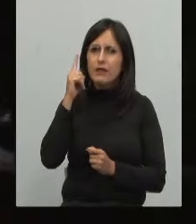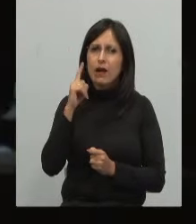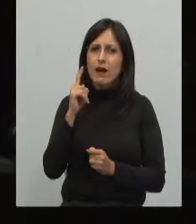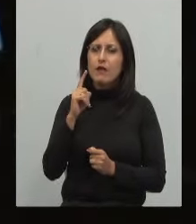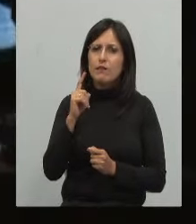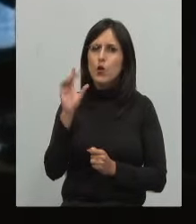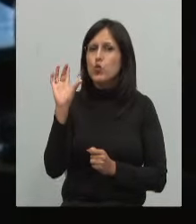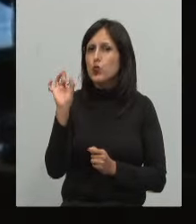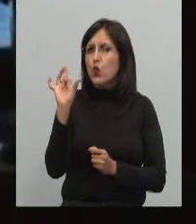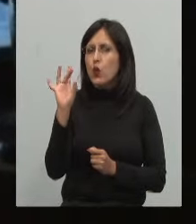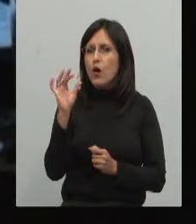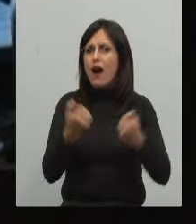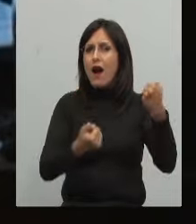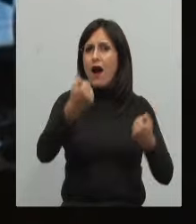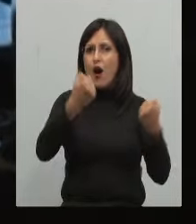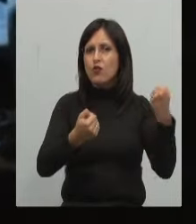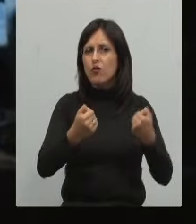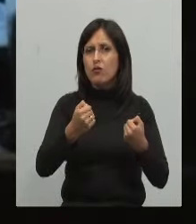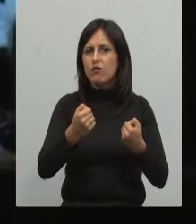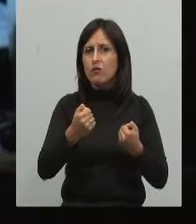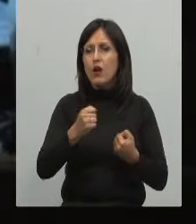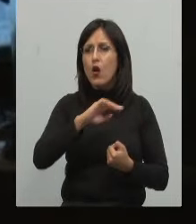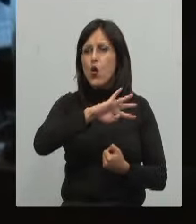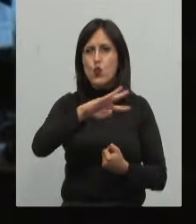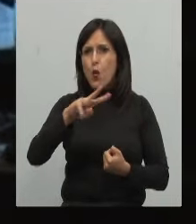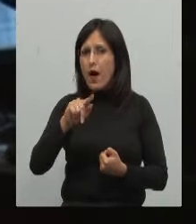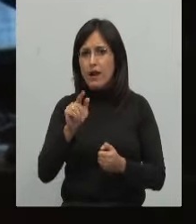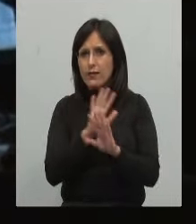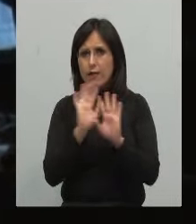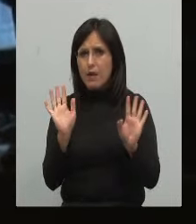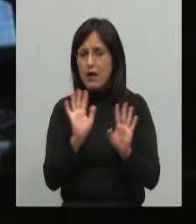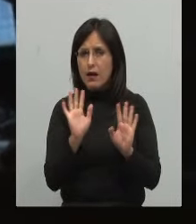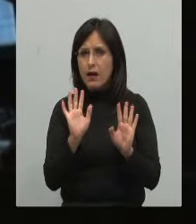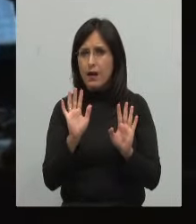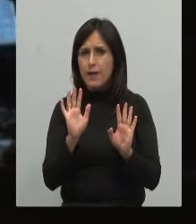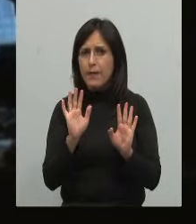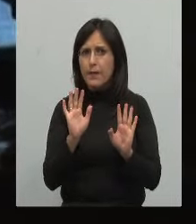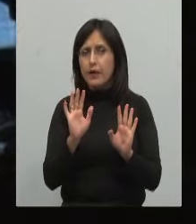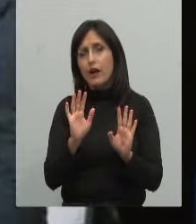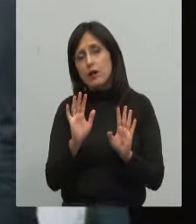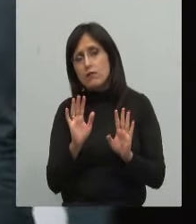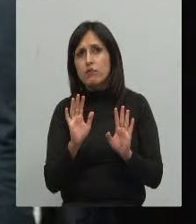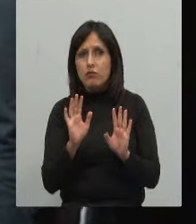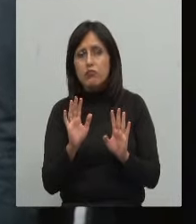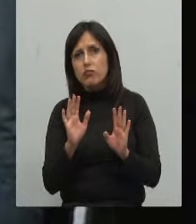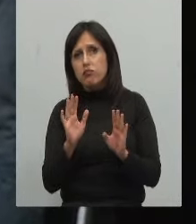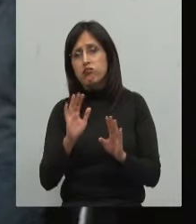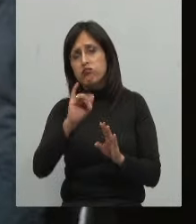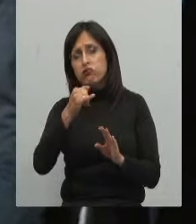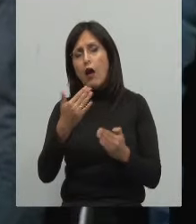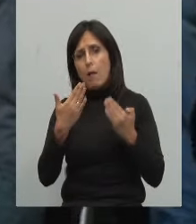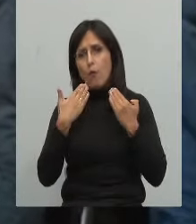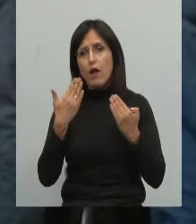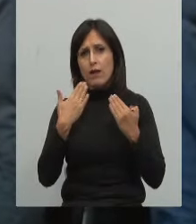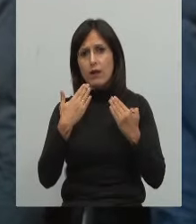hacer del vehículo nada más? Sí, un robo, por eso digo, no sé qué ser pueden matar, robar